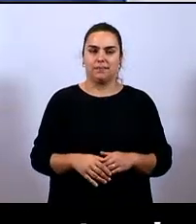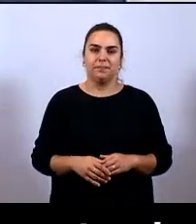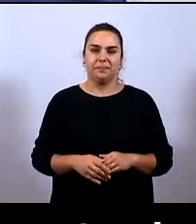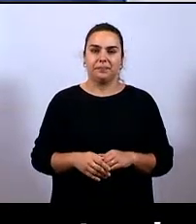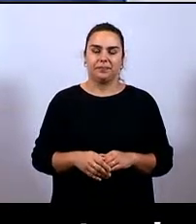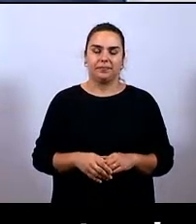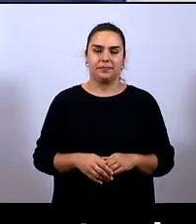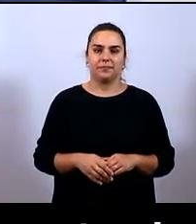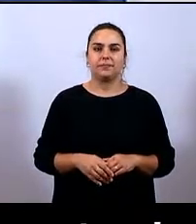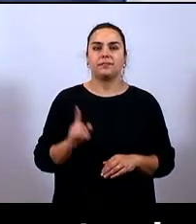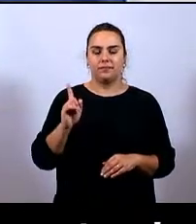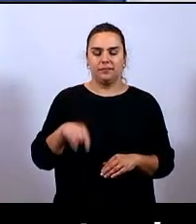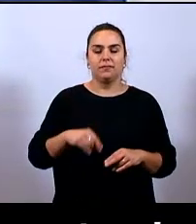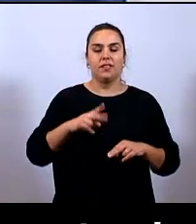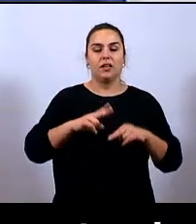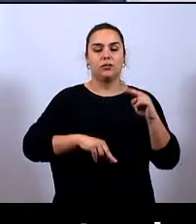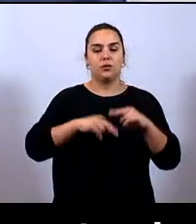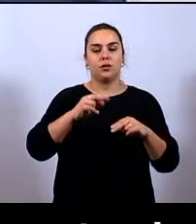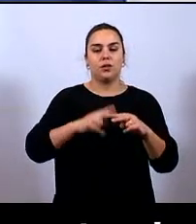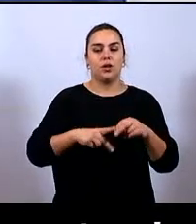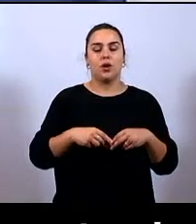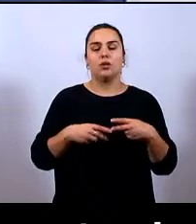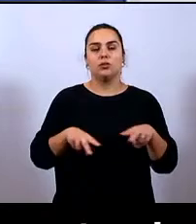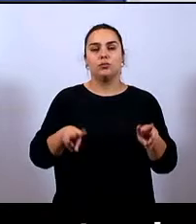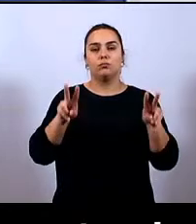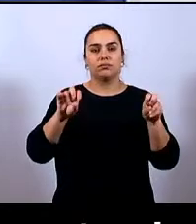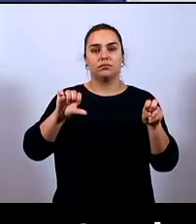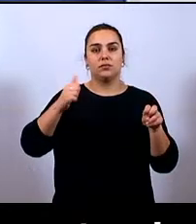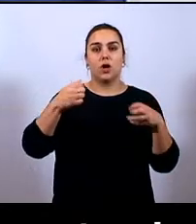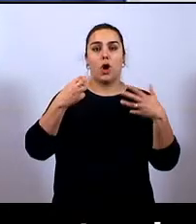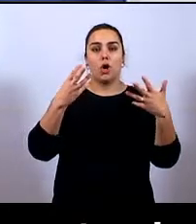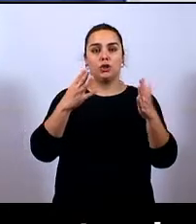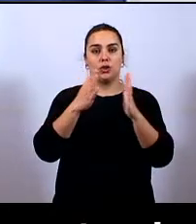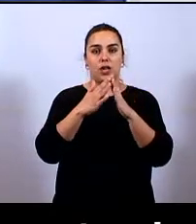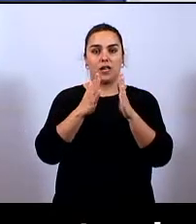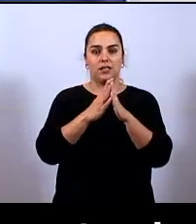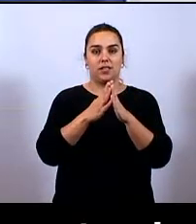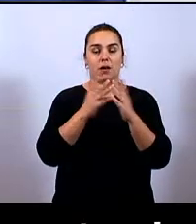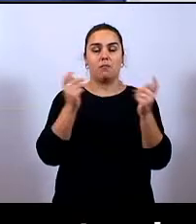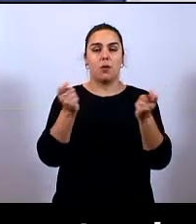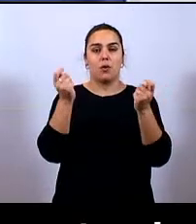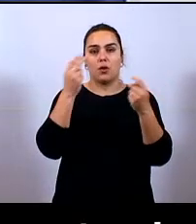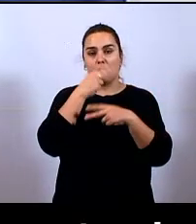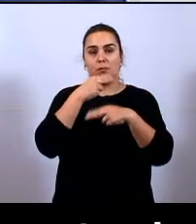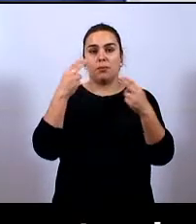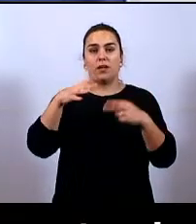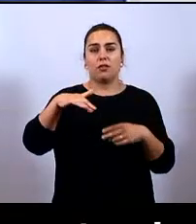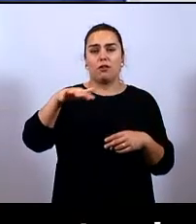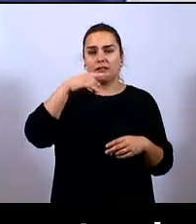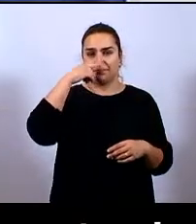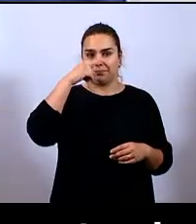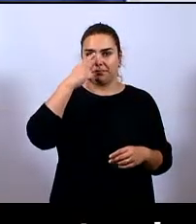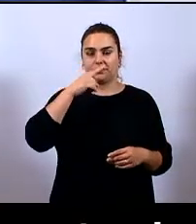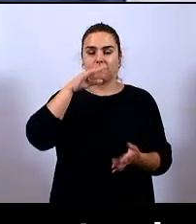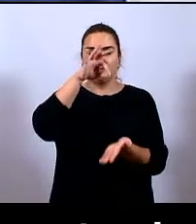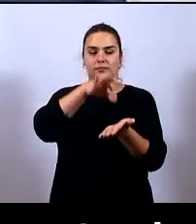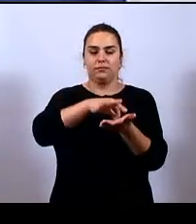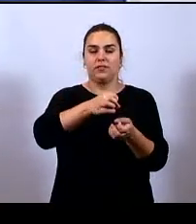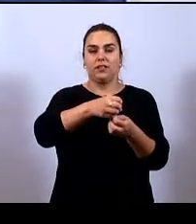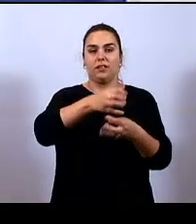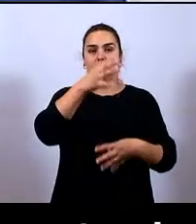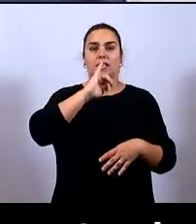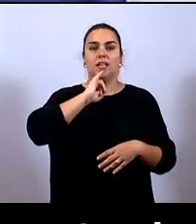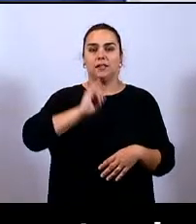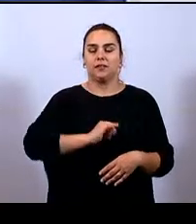También hemos autorizado la construcción de 8 nuevas viviendas de promoción pública en Don Benito. Se ubicarán en edificios